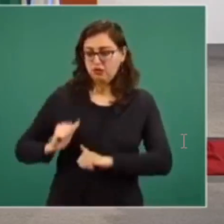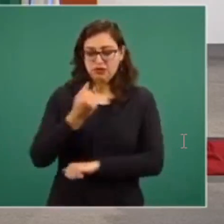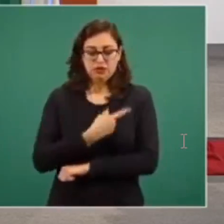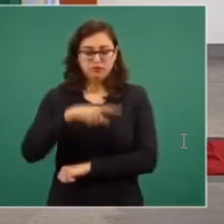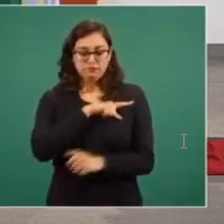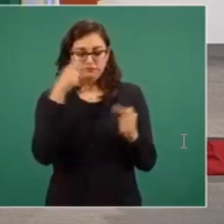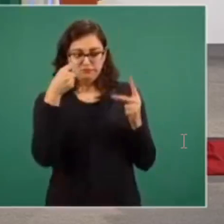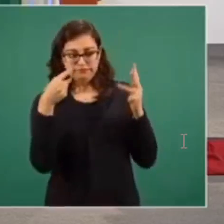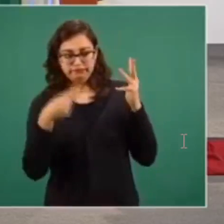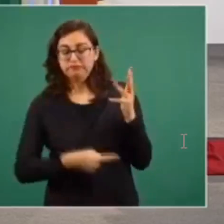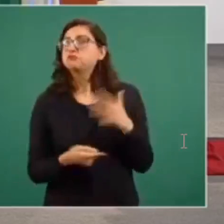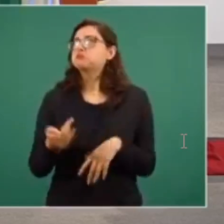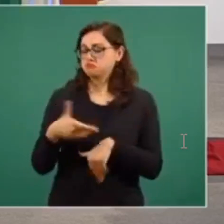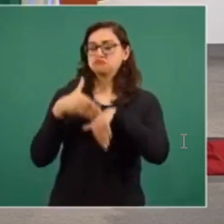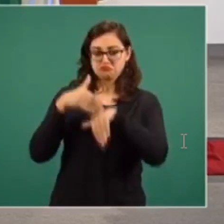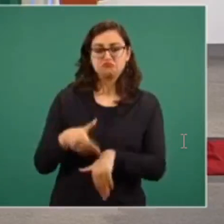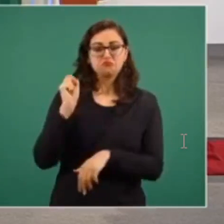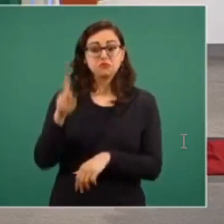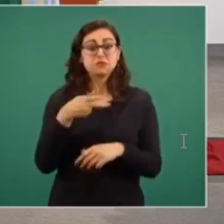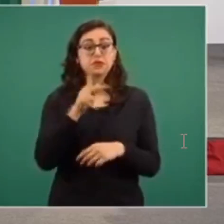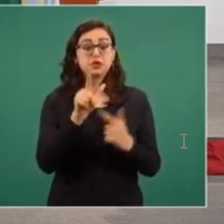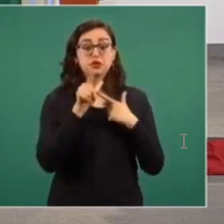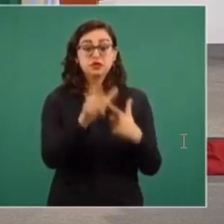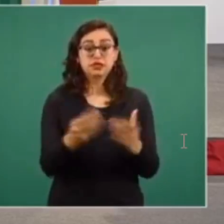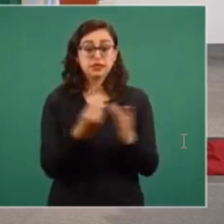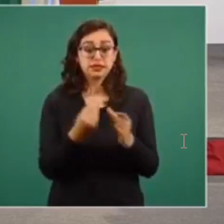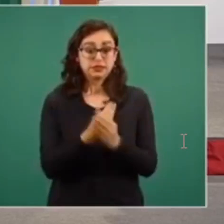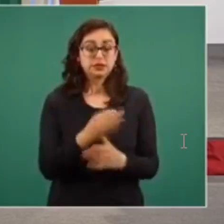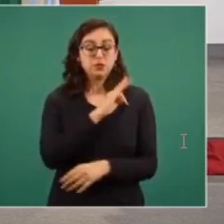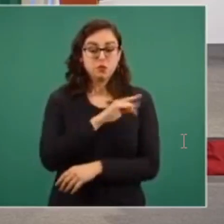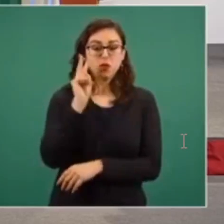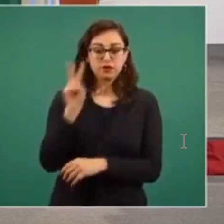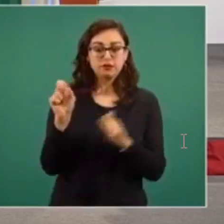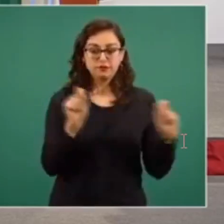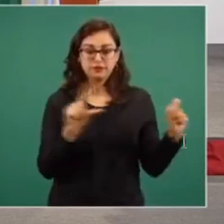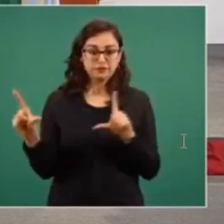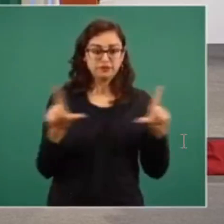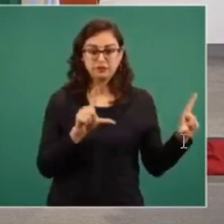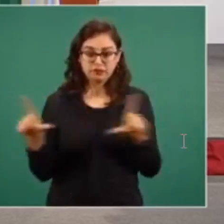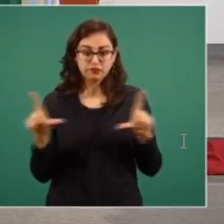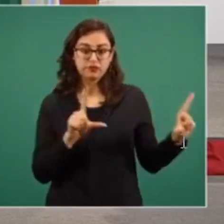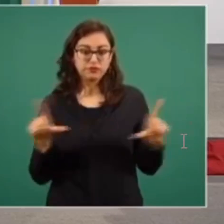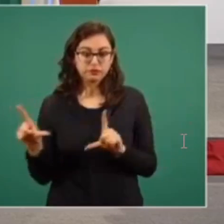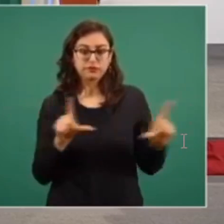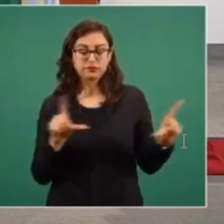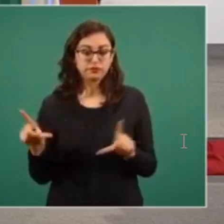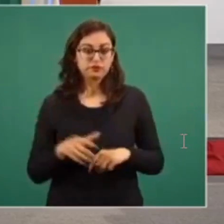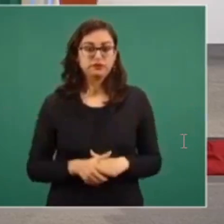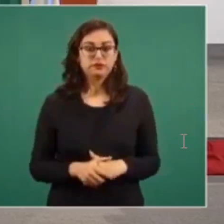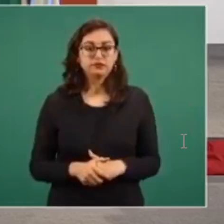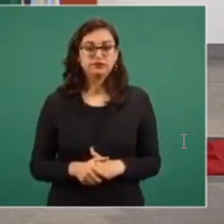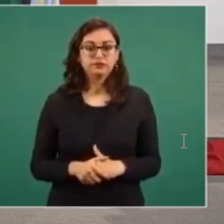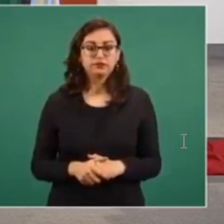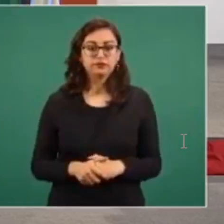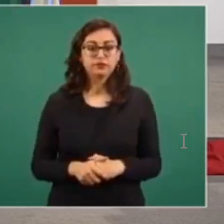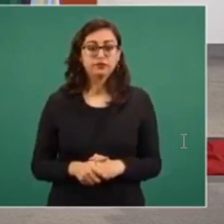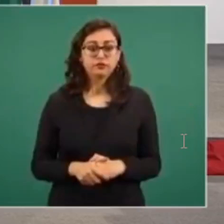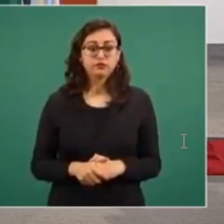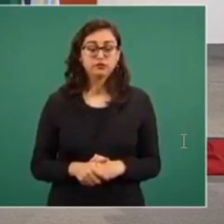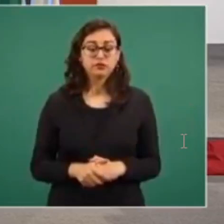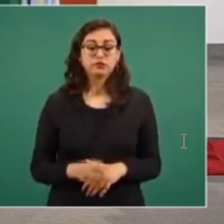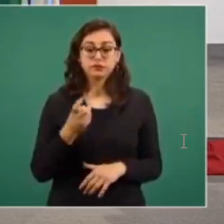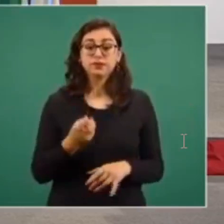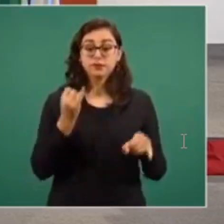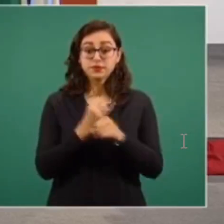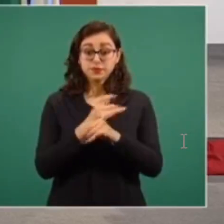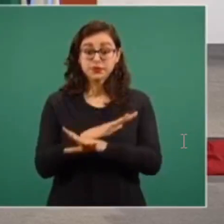indican al sector educativo qué es lo que se debe de hacer. Sigue la lista, la pueden pasar hasta que concluya, y pues con esta información